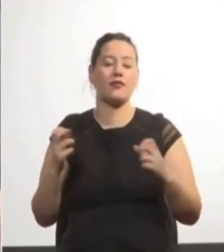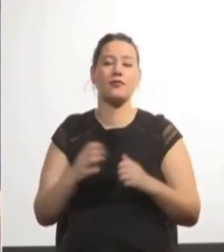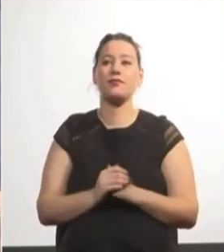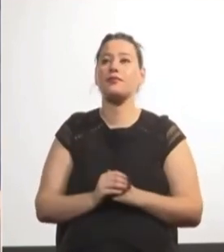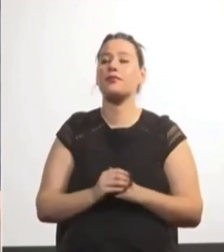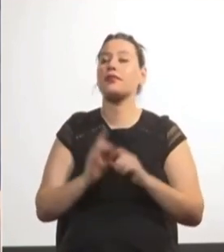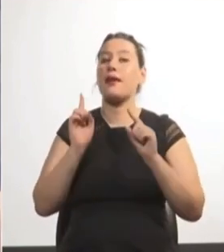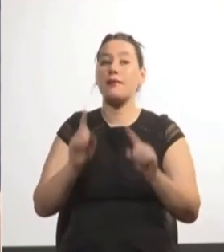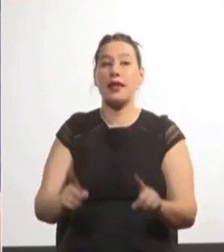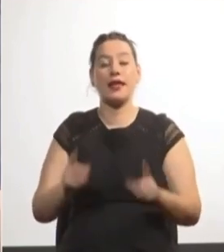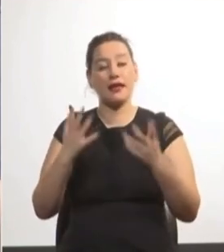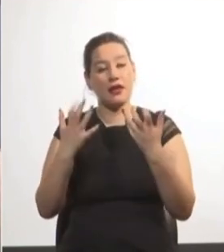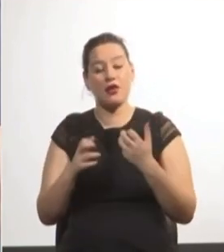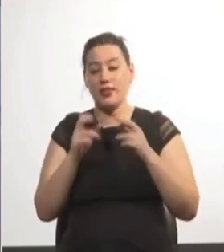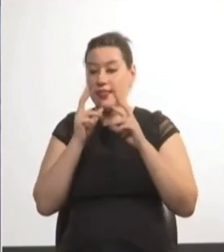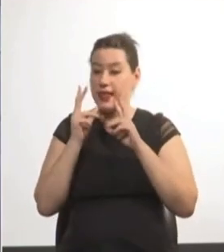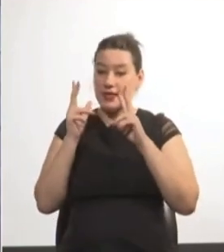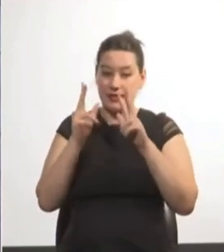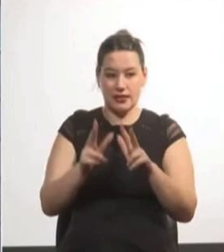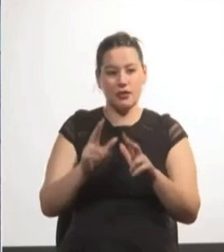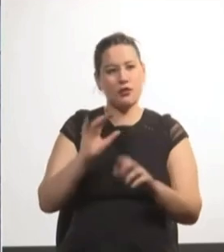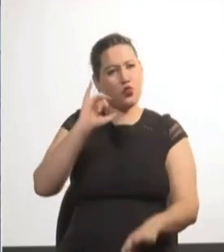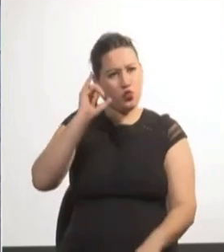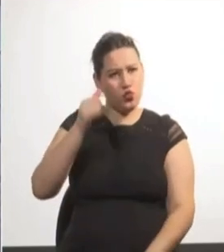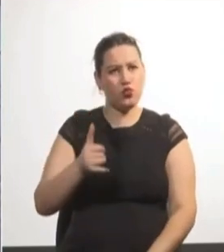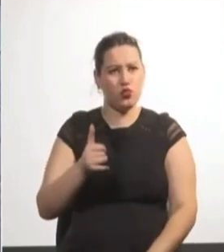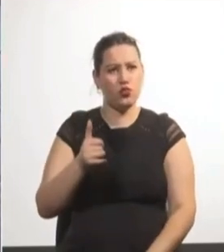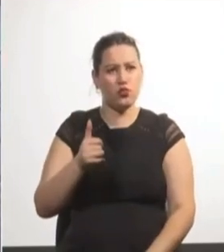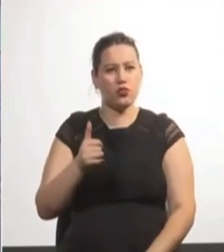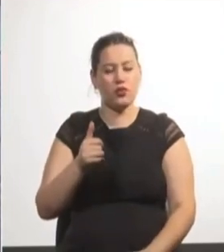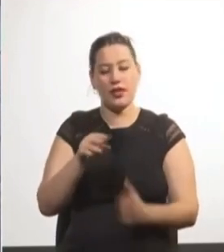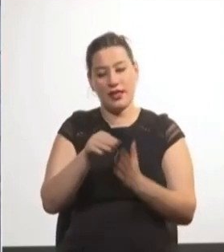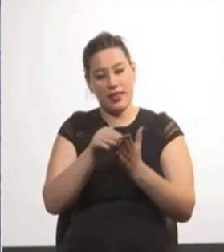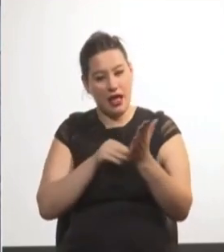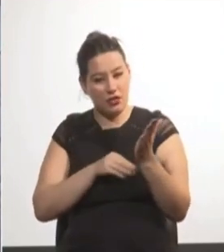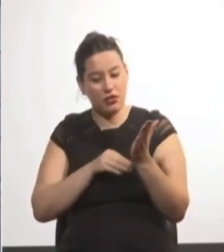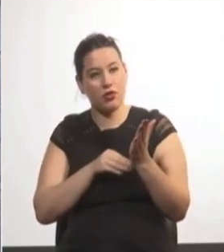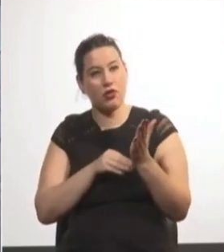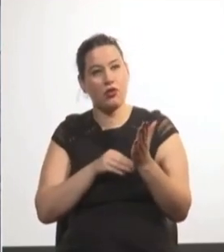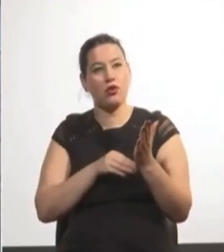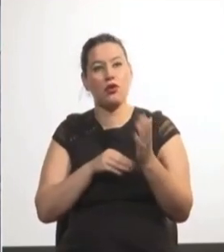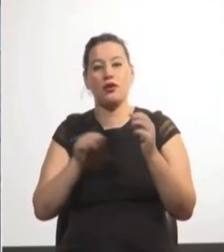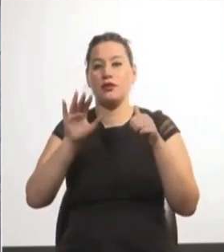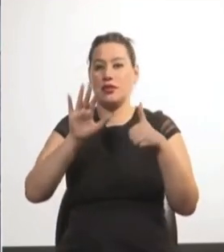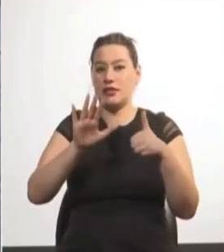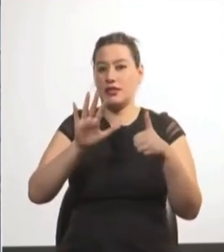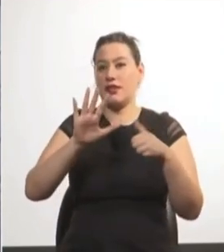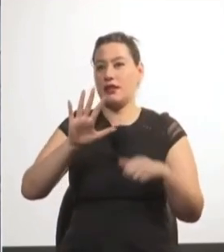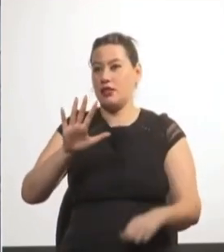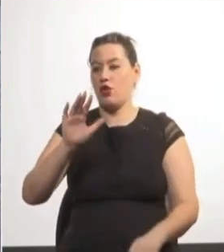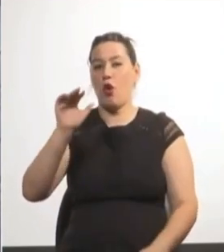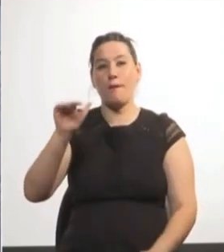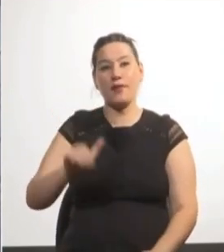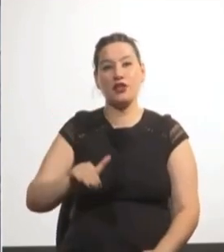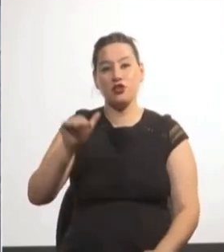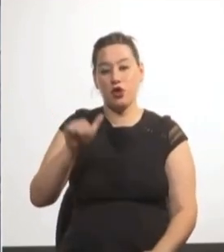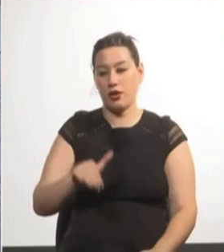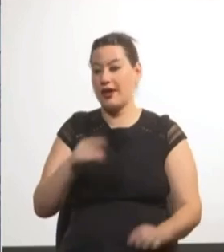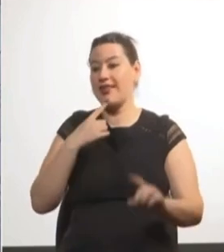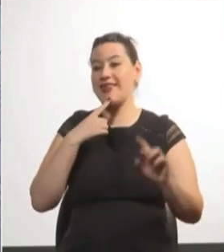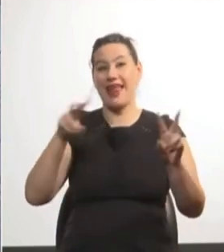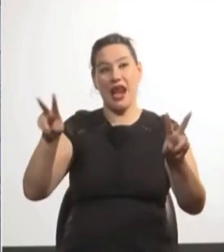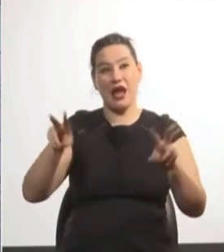Quiero decir que sí tenemos el dato de que unos 65 millones de